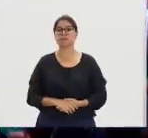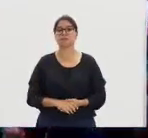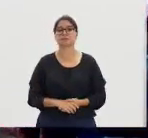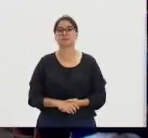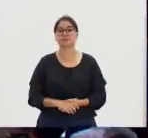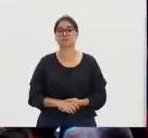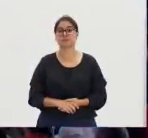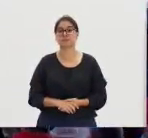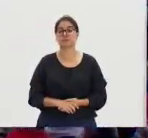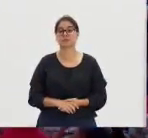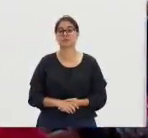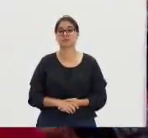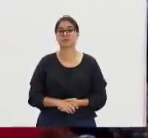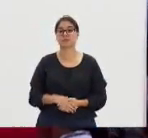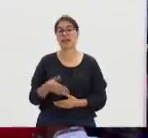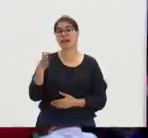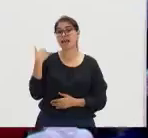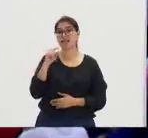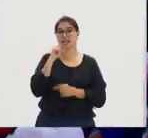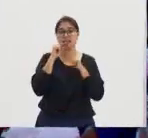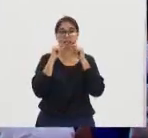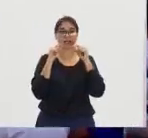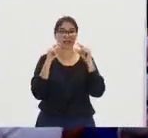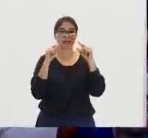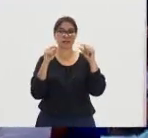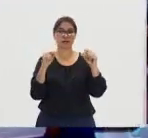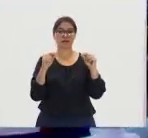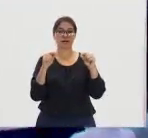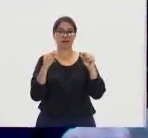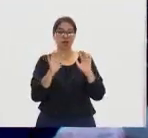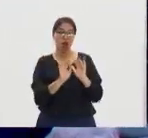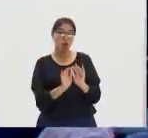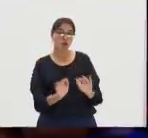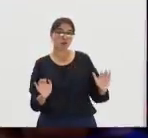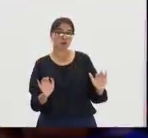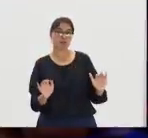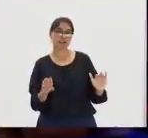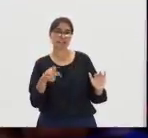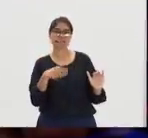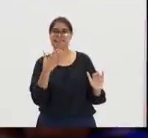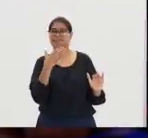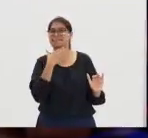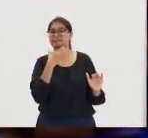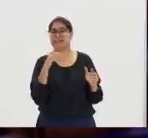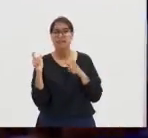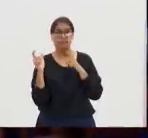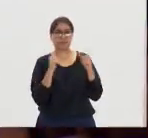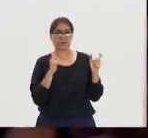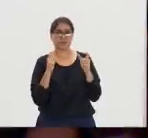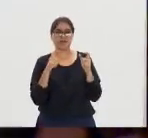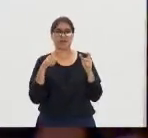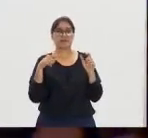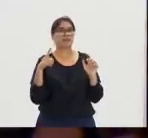Un día estaban criticando a mi esposa porque estaban los chiquitos en esas edades difíciles que todavía no salen.